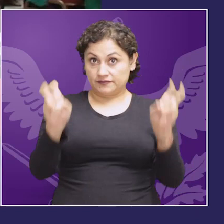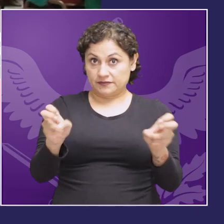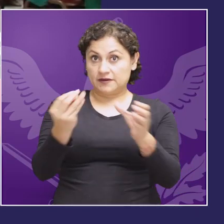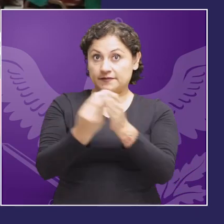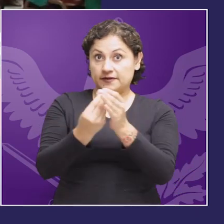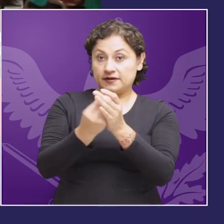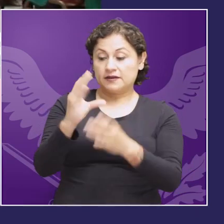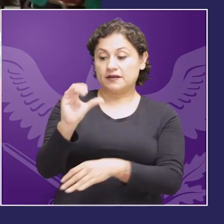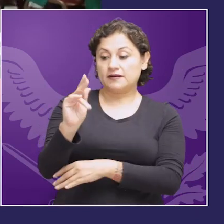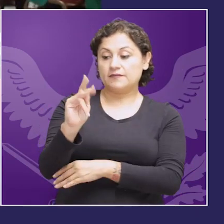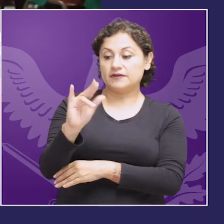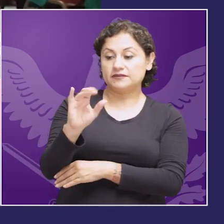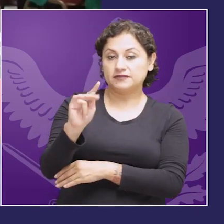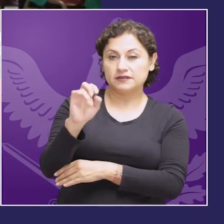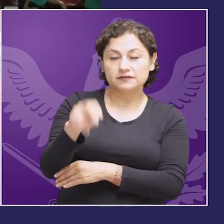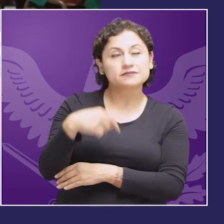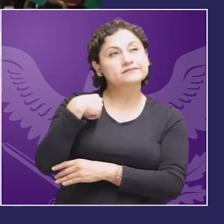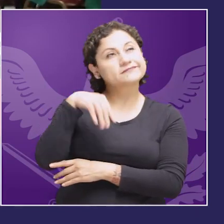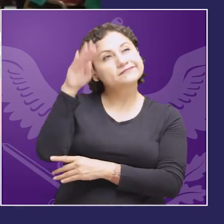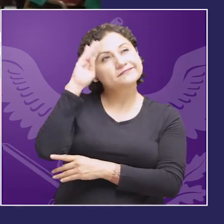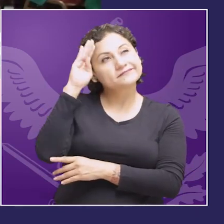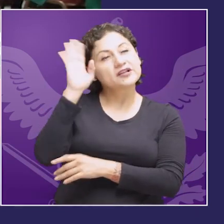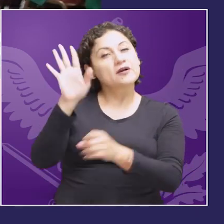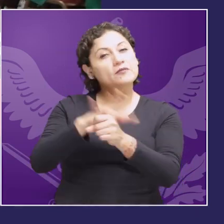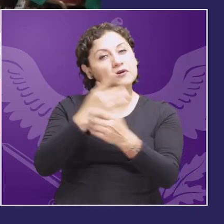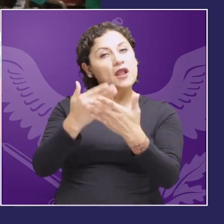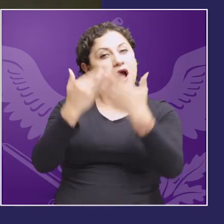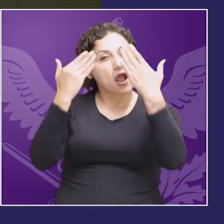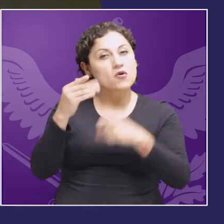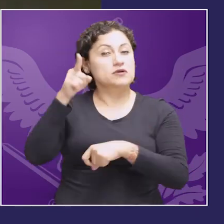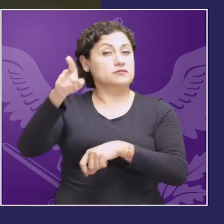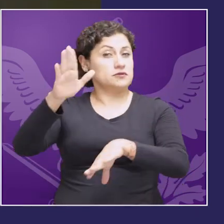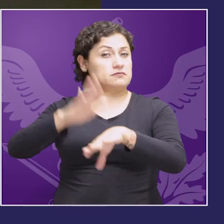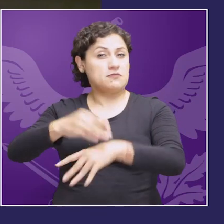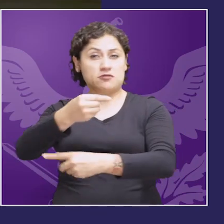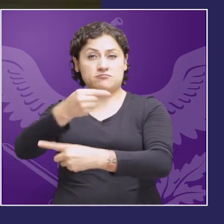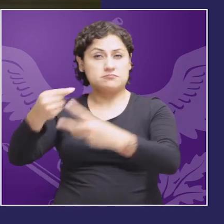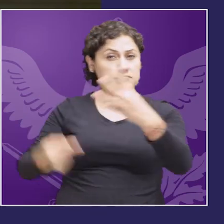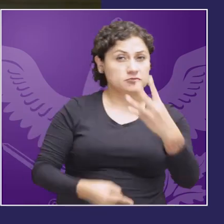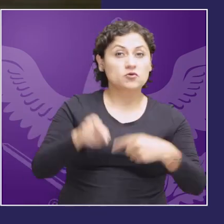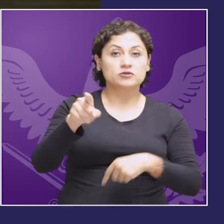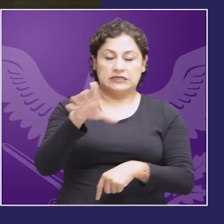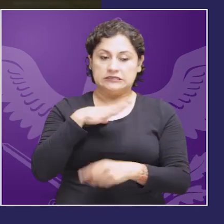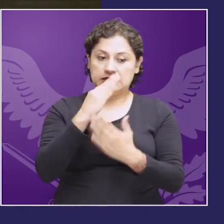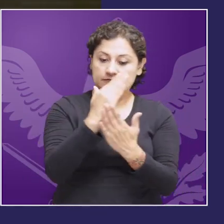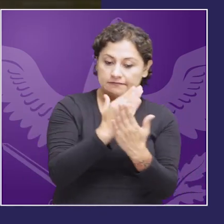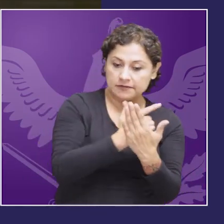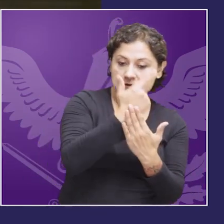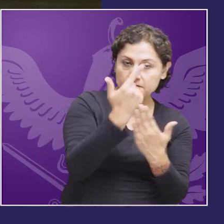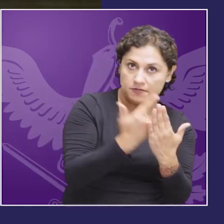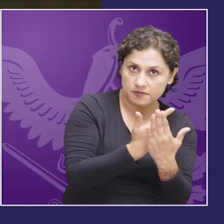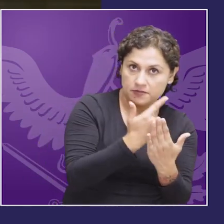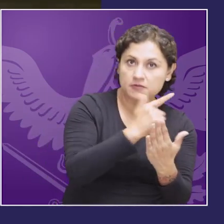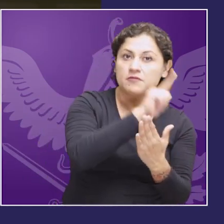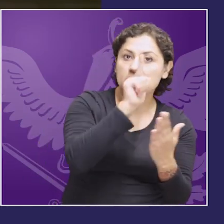Acá también el tema de la capacitación es algo que me dejó pensando, porque en realidad ustedes tienen todavía más herramientas de las que tenemos nosotros.